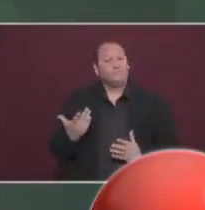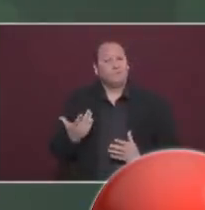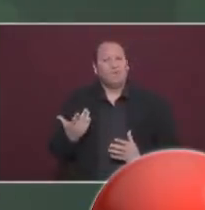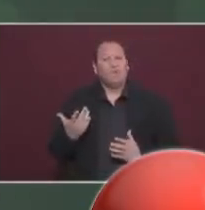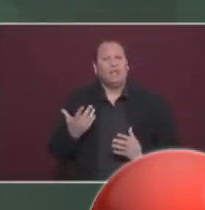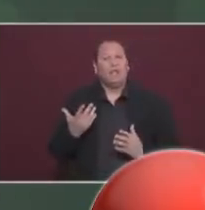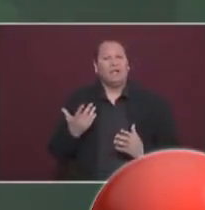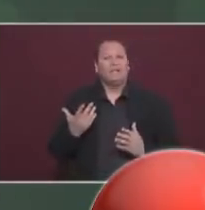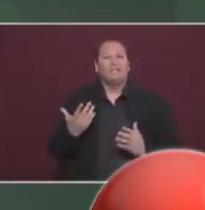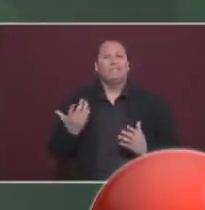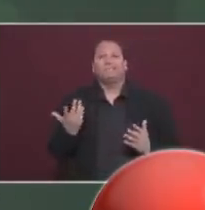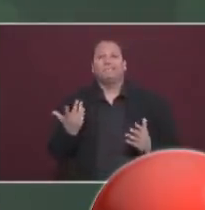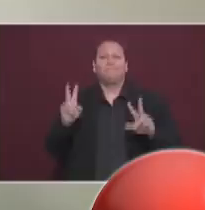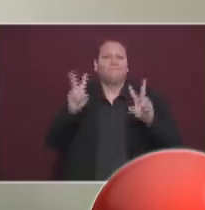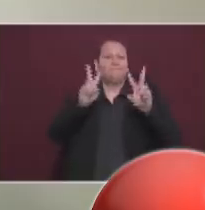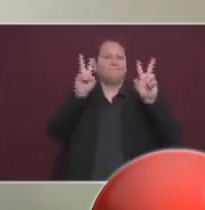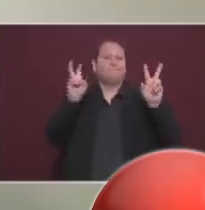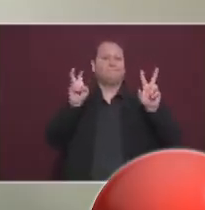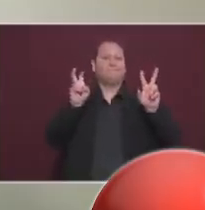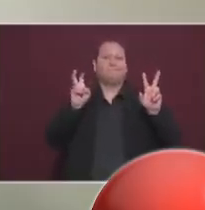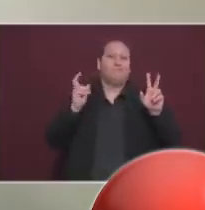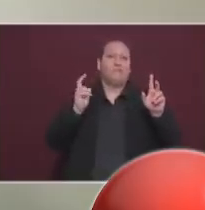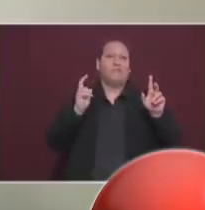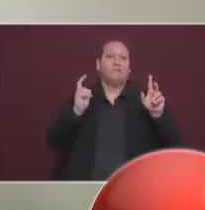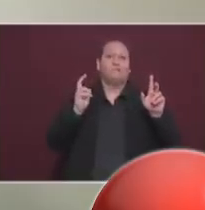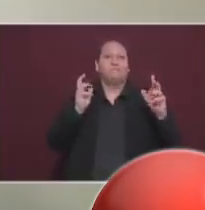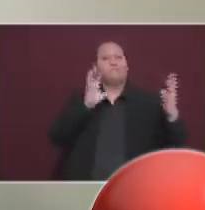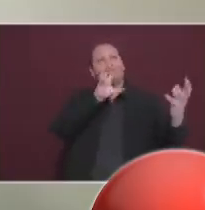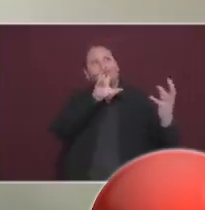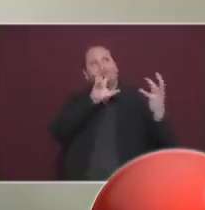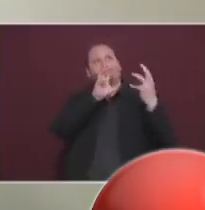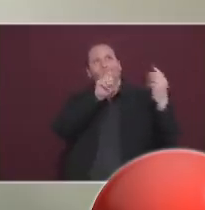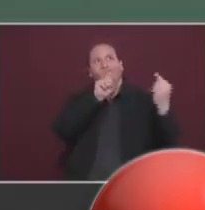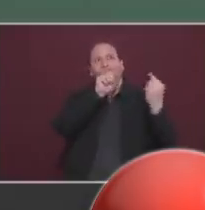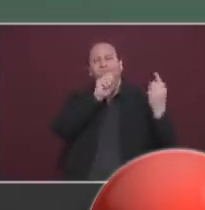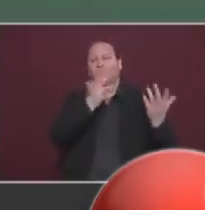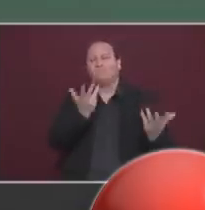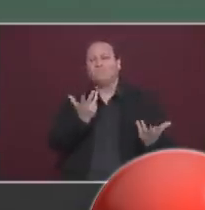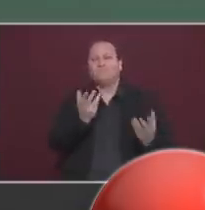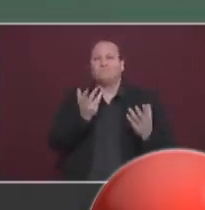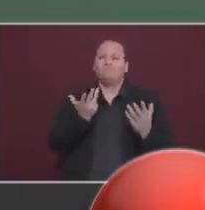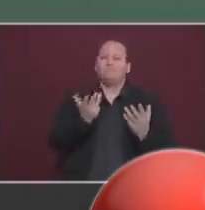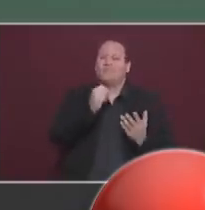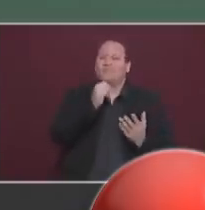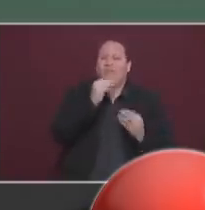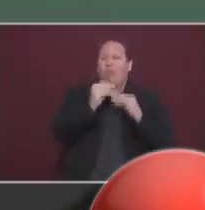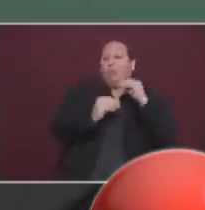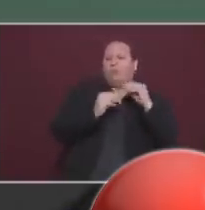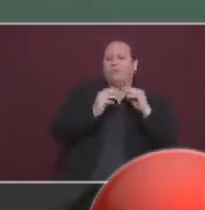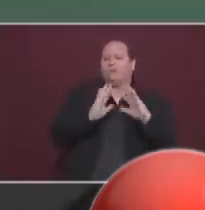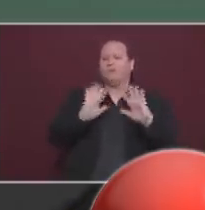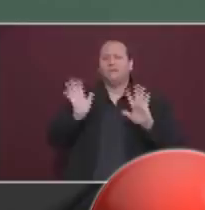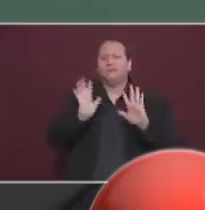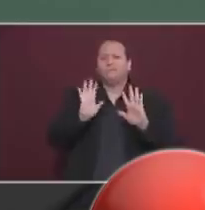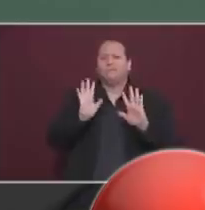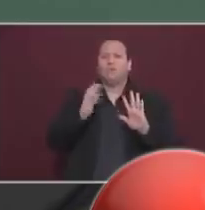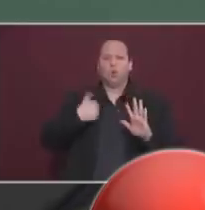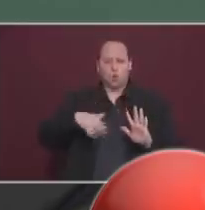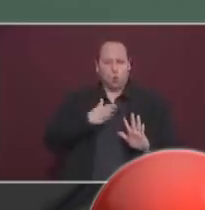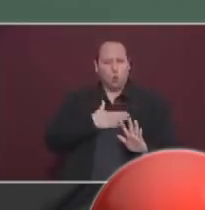polemizar sobre este tema. Ya dimos a conocer nuestra postura,